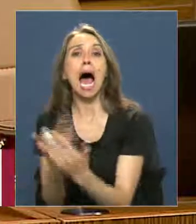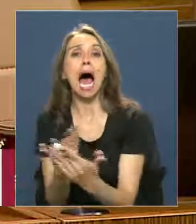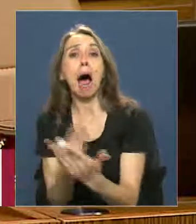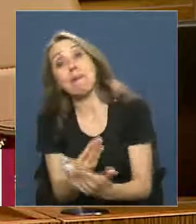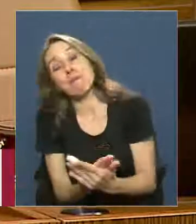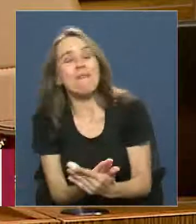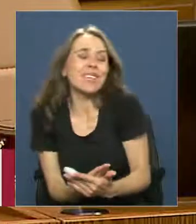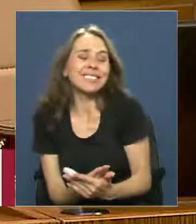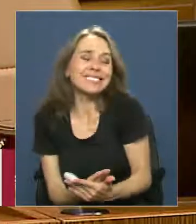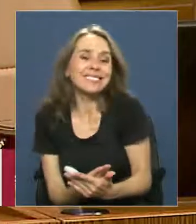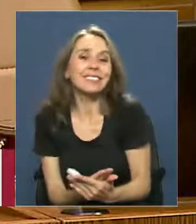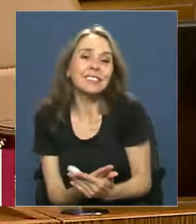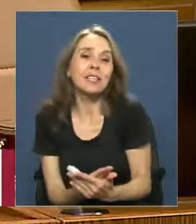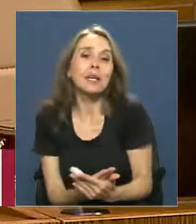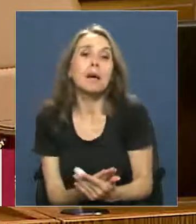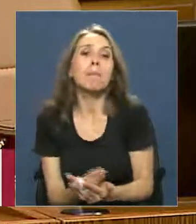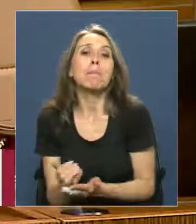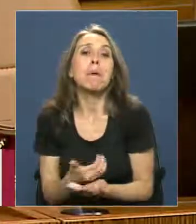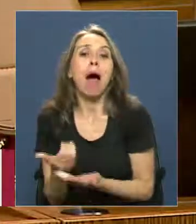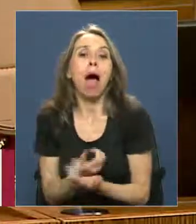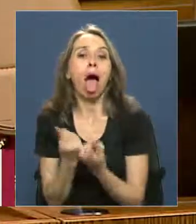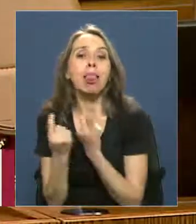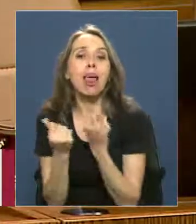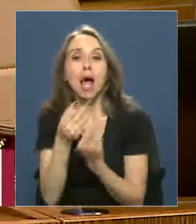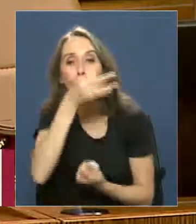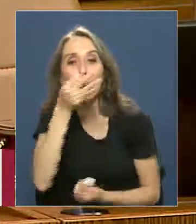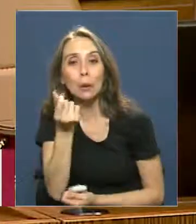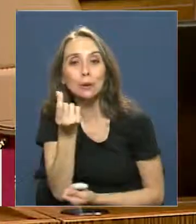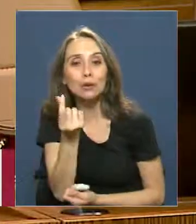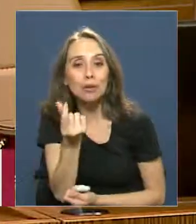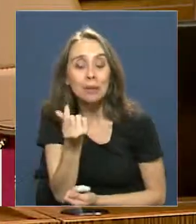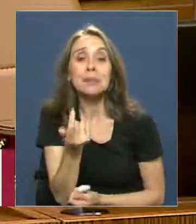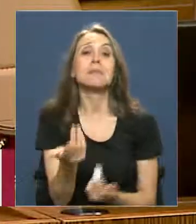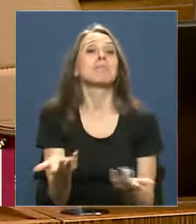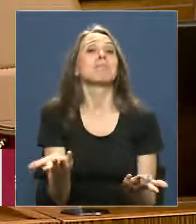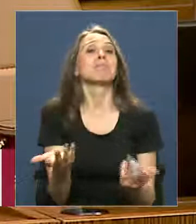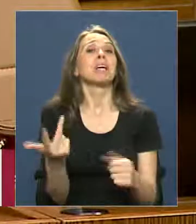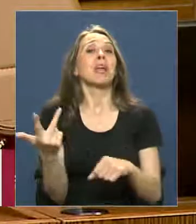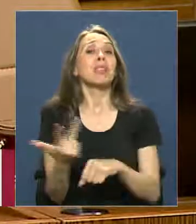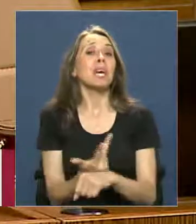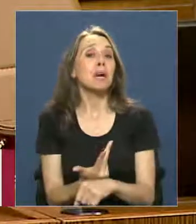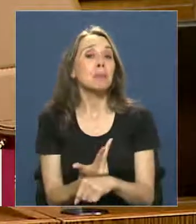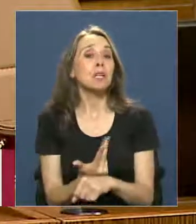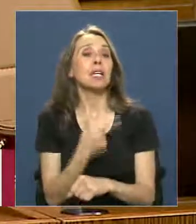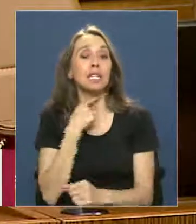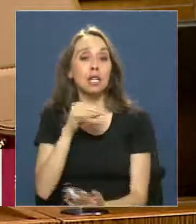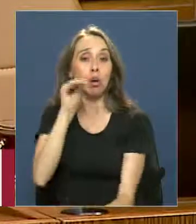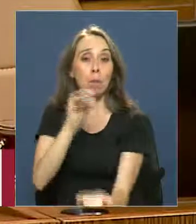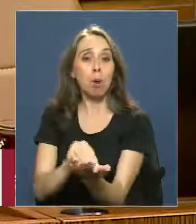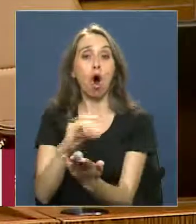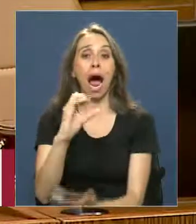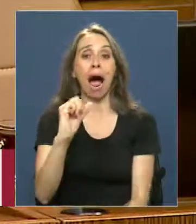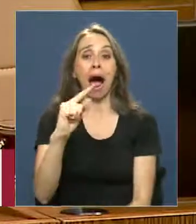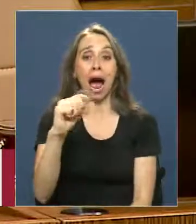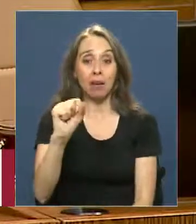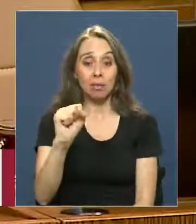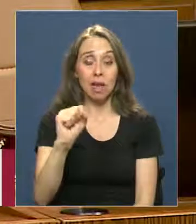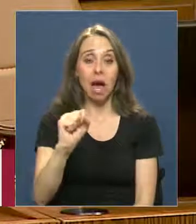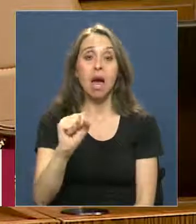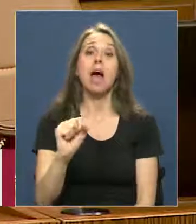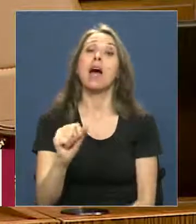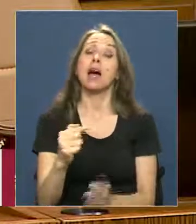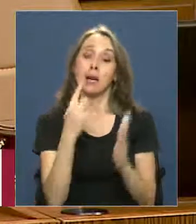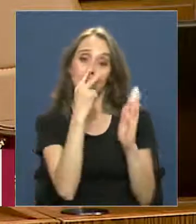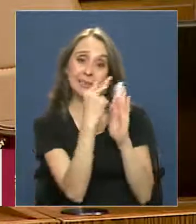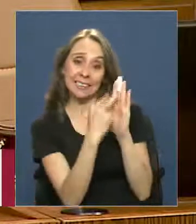para precisamente hacer negocio. Pero desgraciadamente quisiera dejar constancia de una debilidad